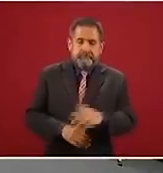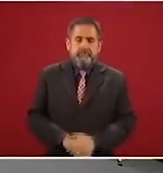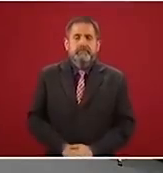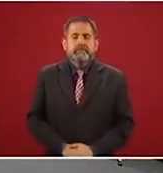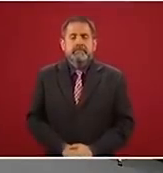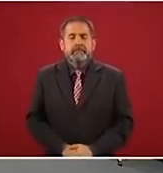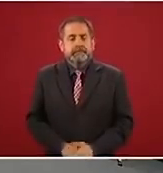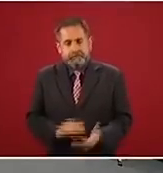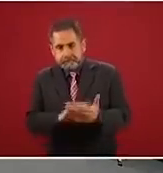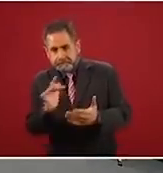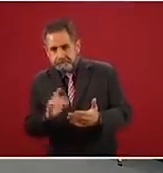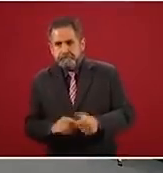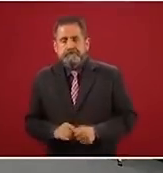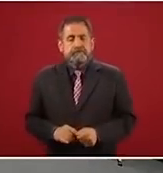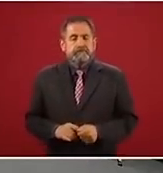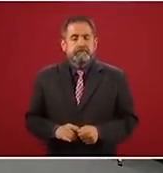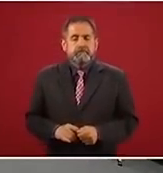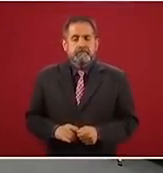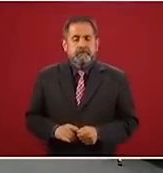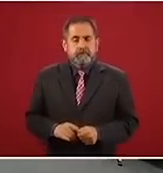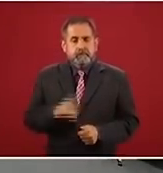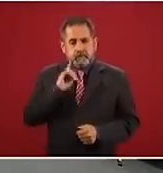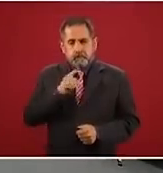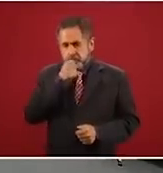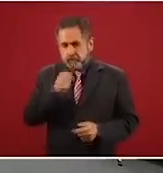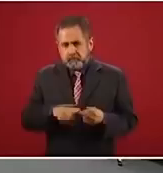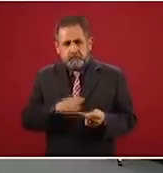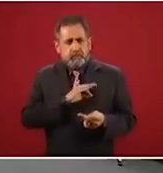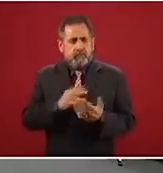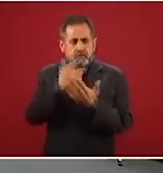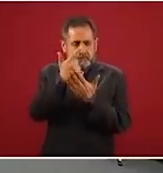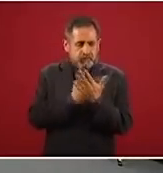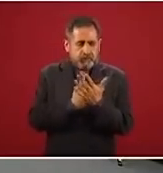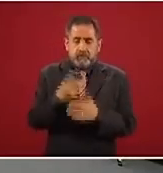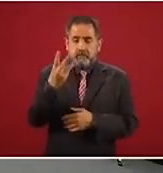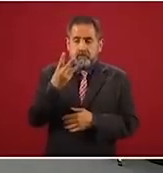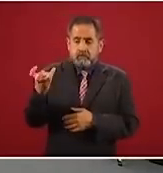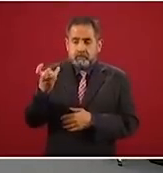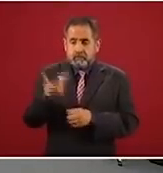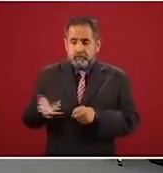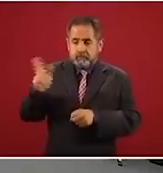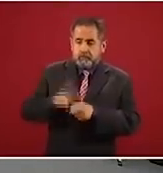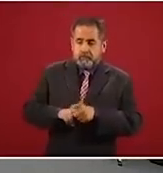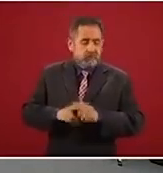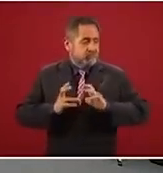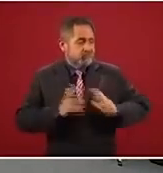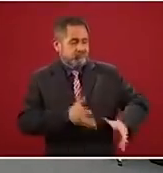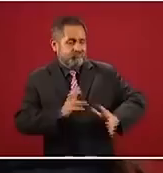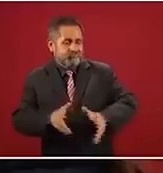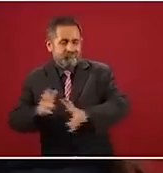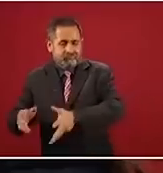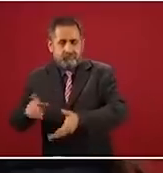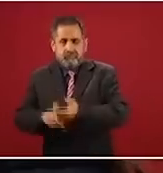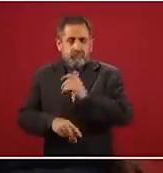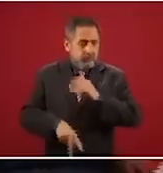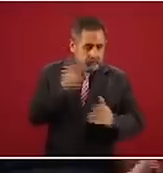Gracias. Una petición, ¿podría publicarse la lista de los 300 hospitales abandonados o no equipados? Y